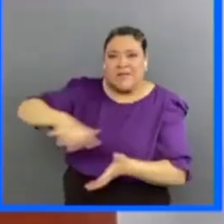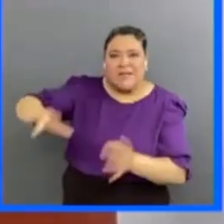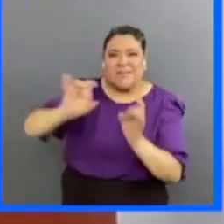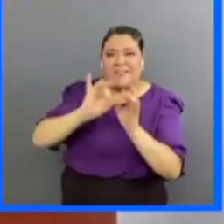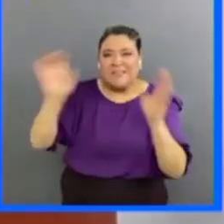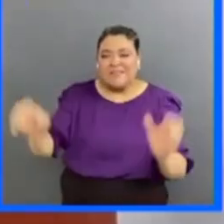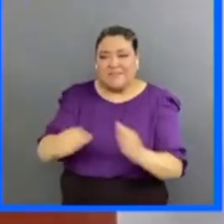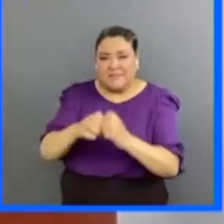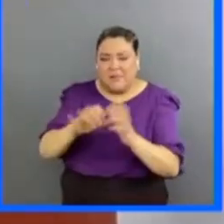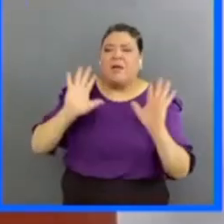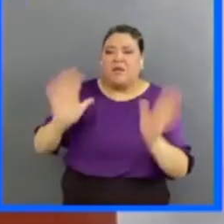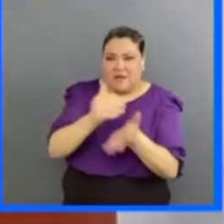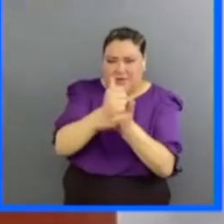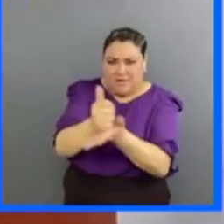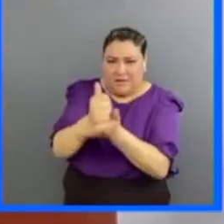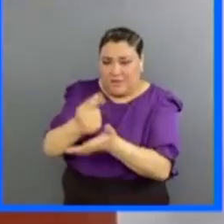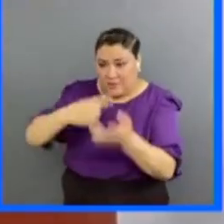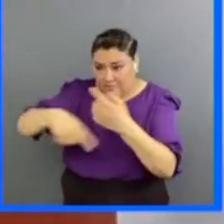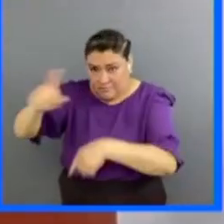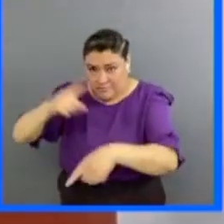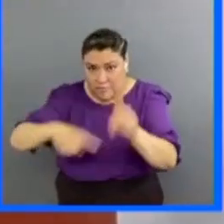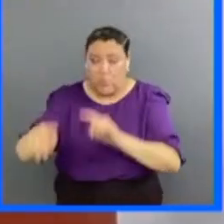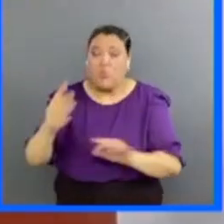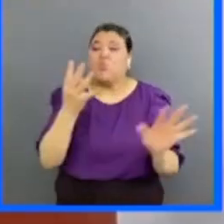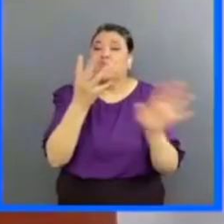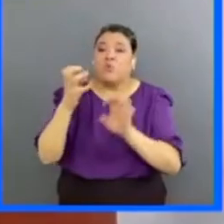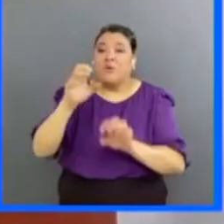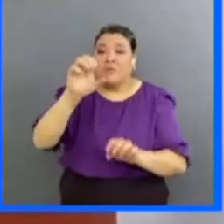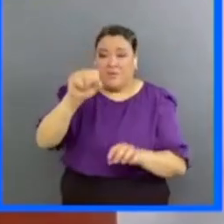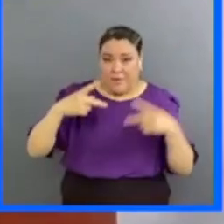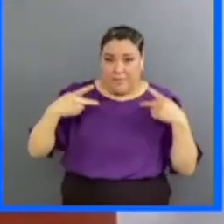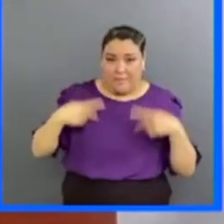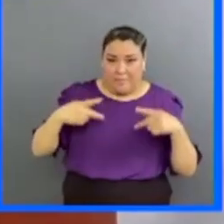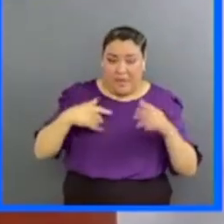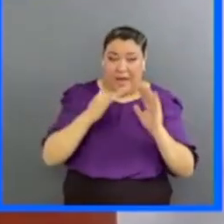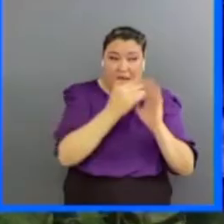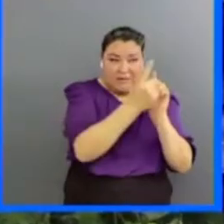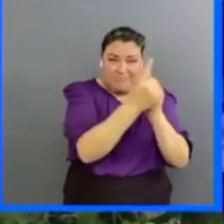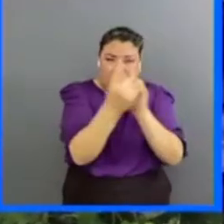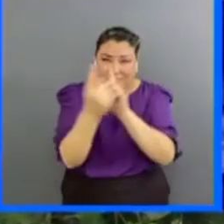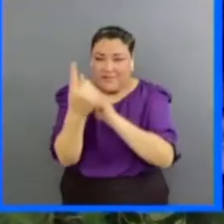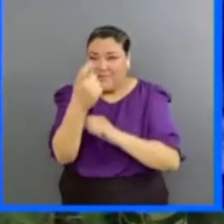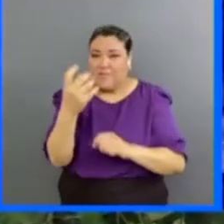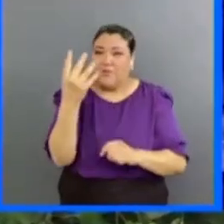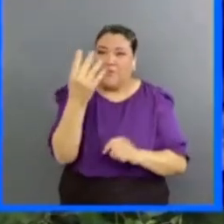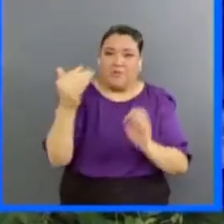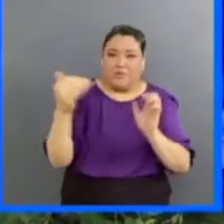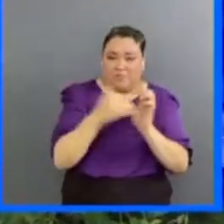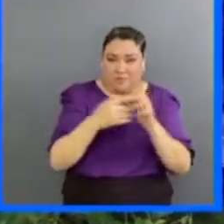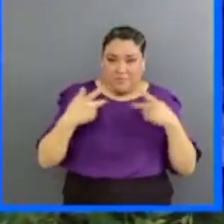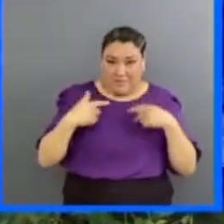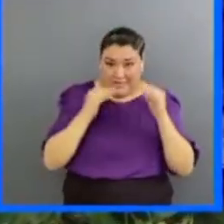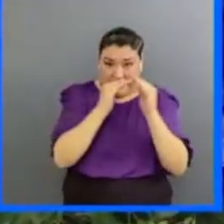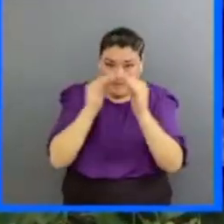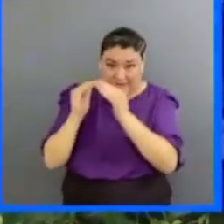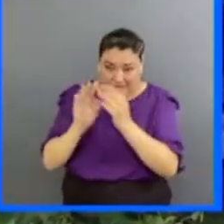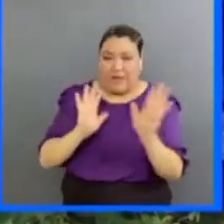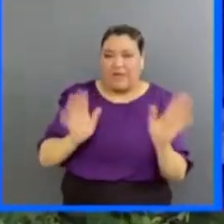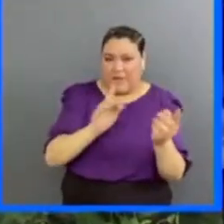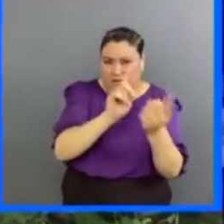que se desplegaron 960 brigadas, que censaron 104.417 viviendas dañadas, incluyendo a